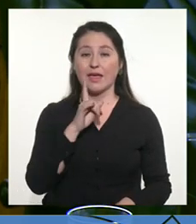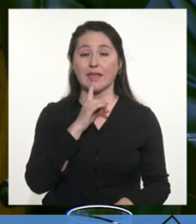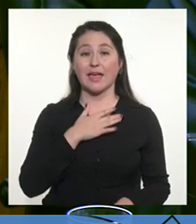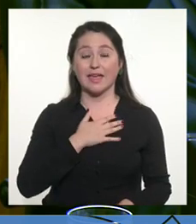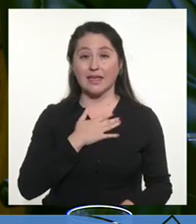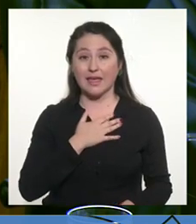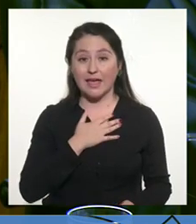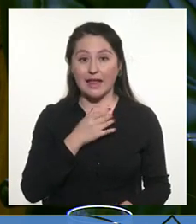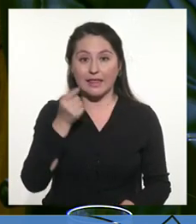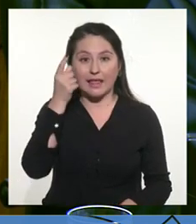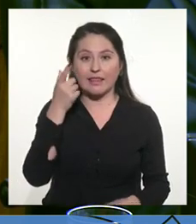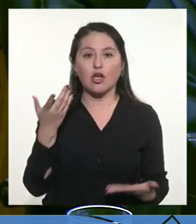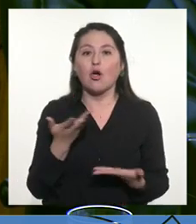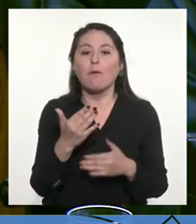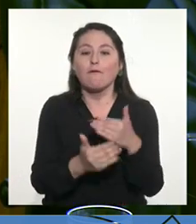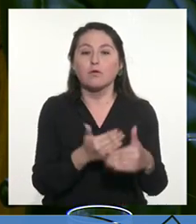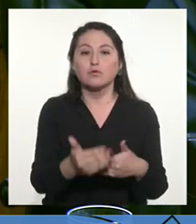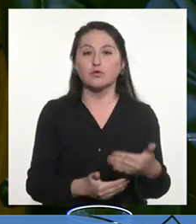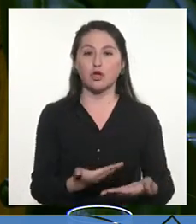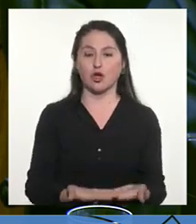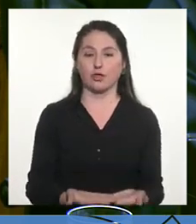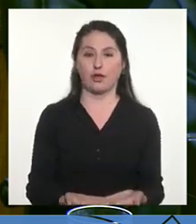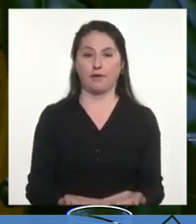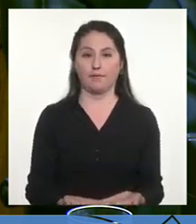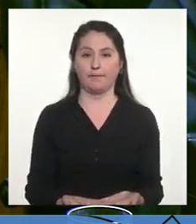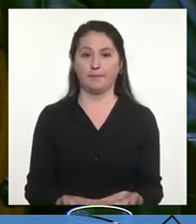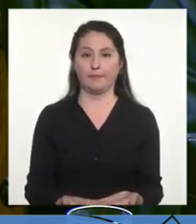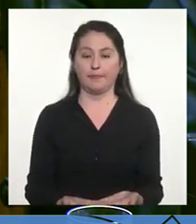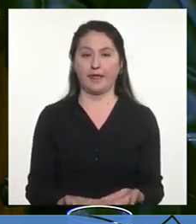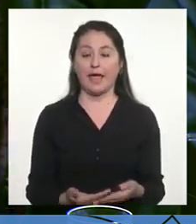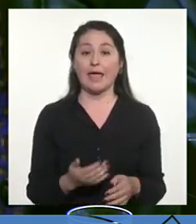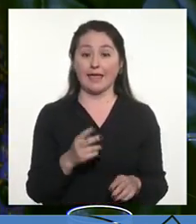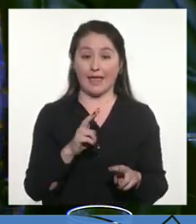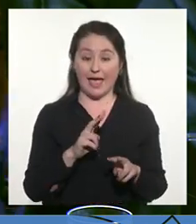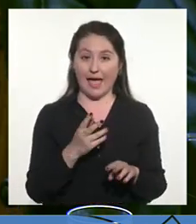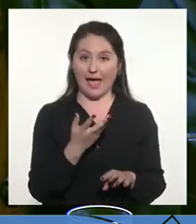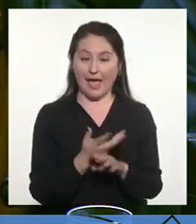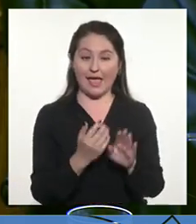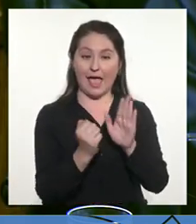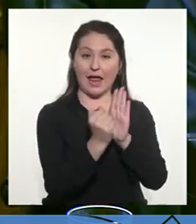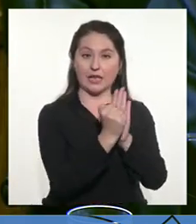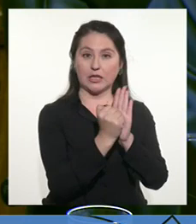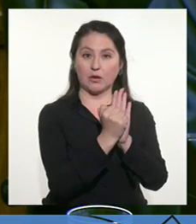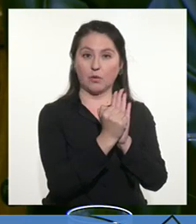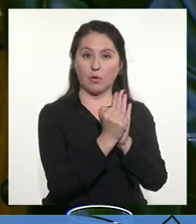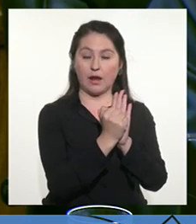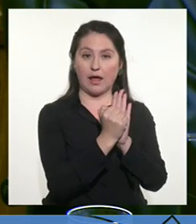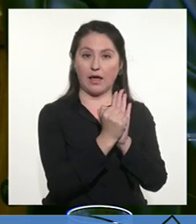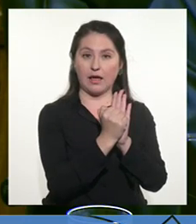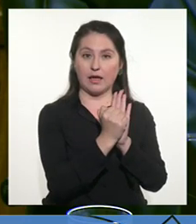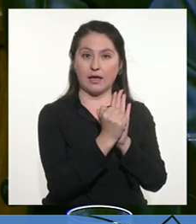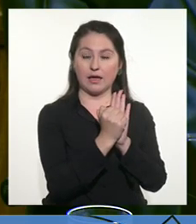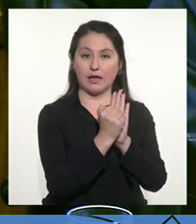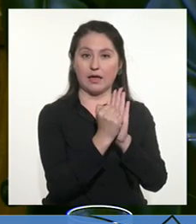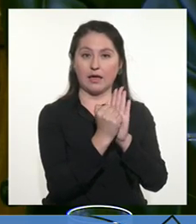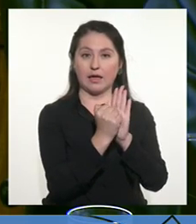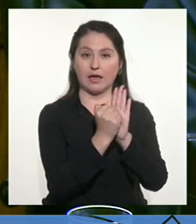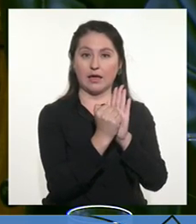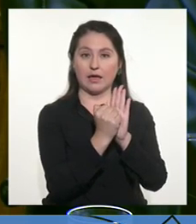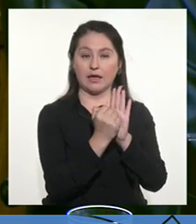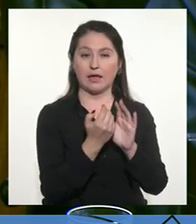de cómo funcionan donde se plantean artículos hacen referencia voy a decir hasta en referencia